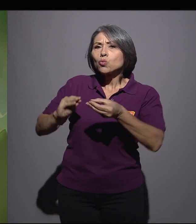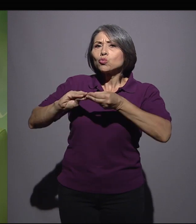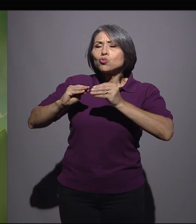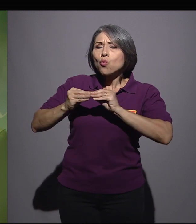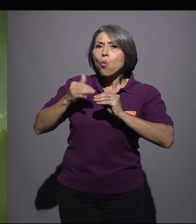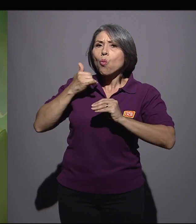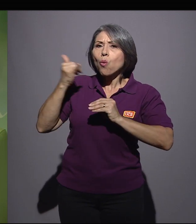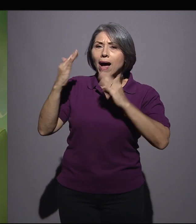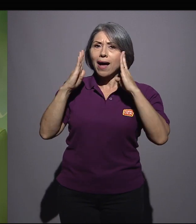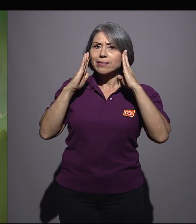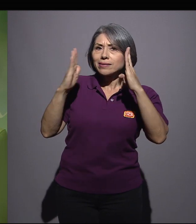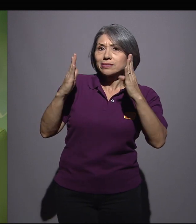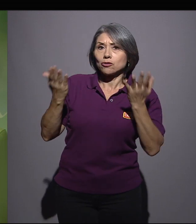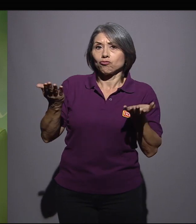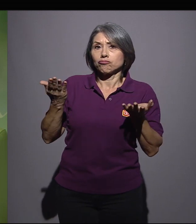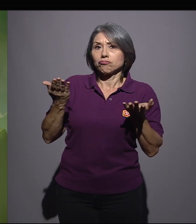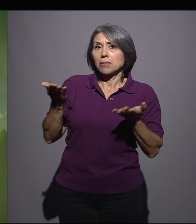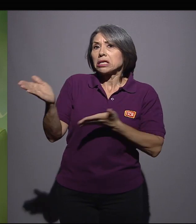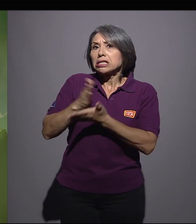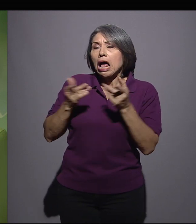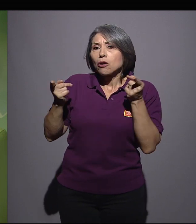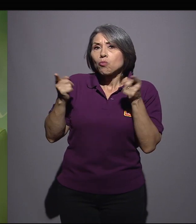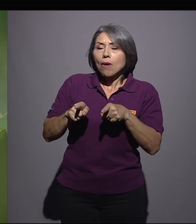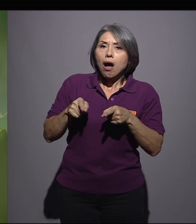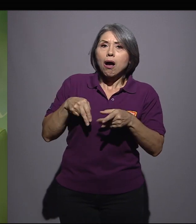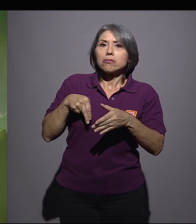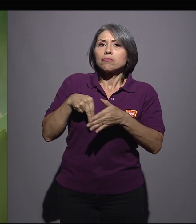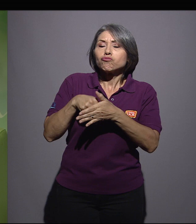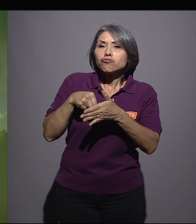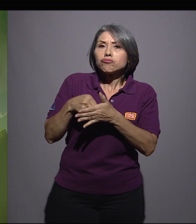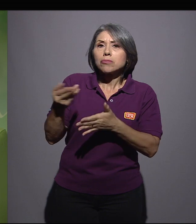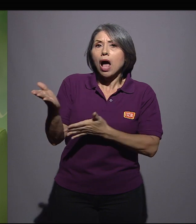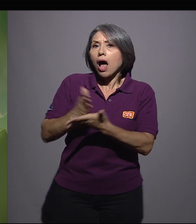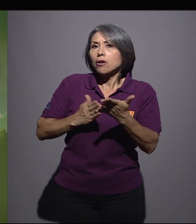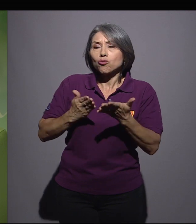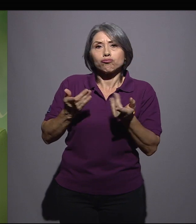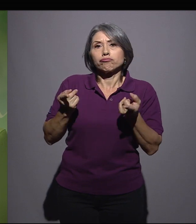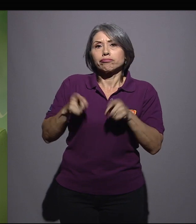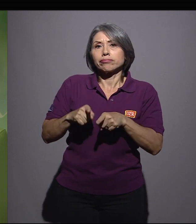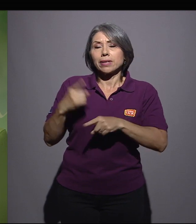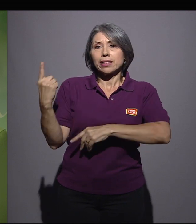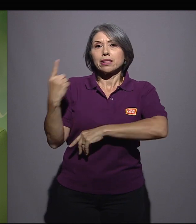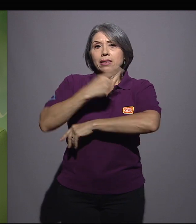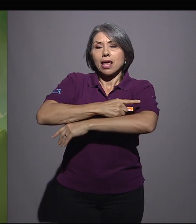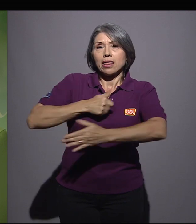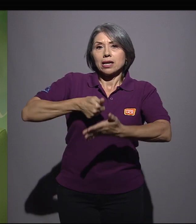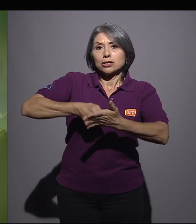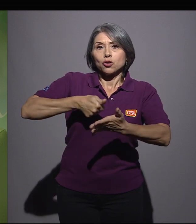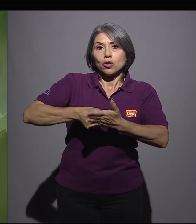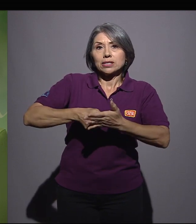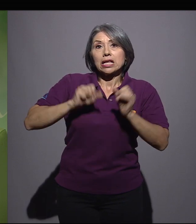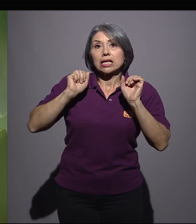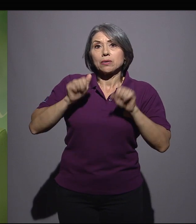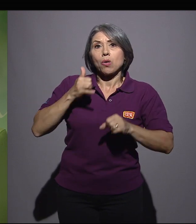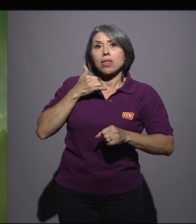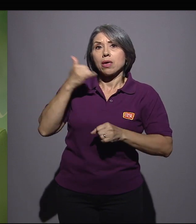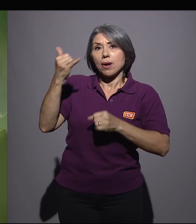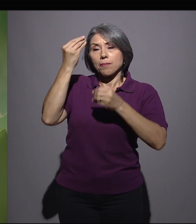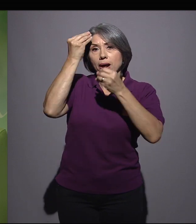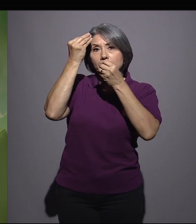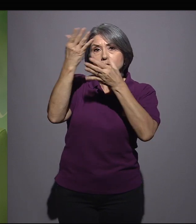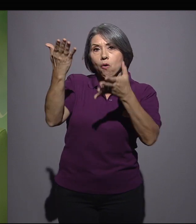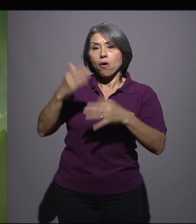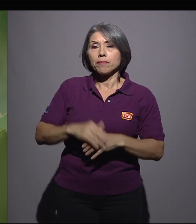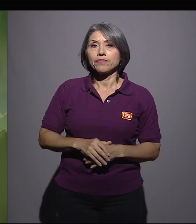atención, ¿verdad?, si se llega a presentar algún inconveniente en el día de las elecciones para que la persona reporte la dificultad. Como